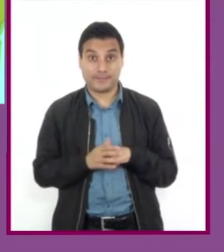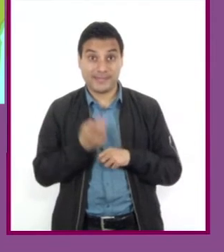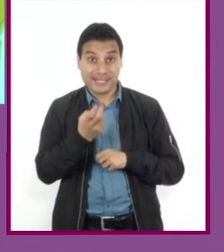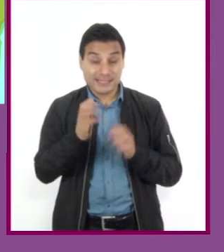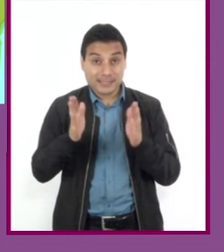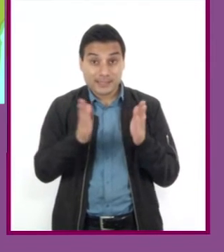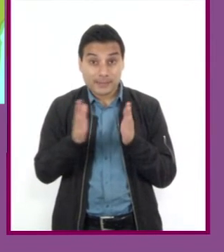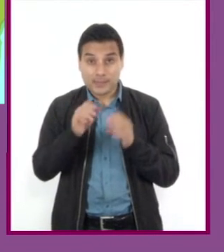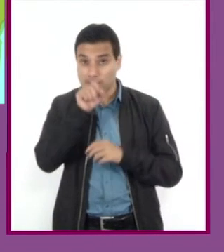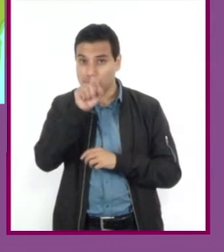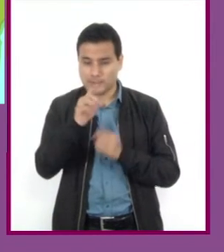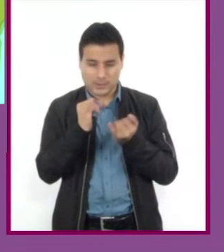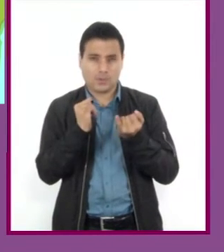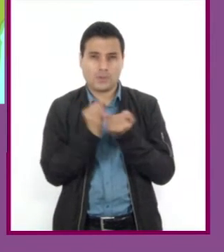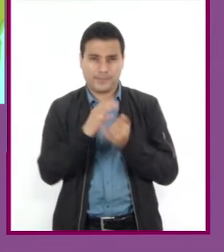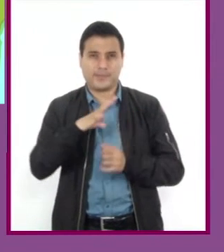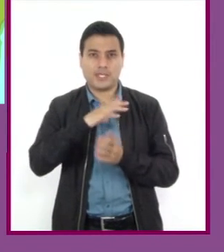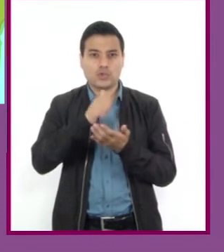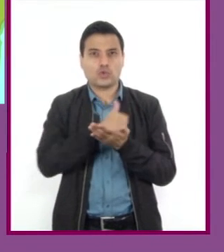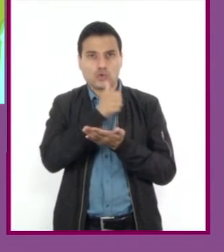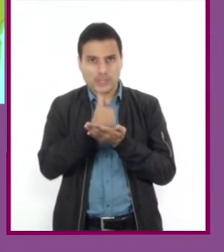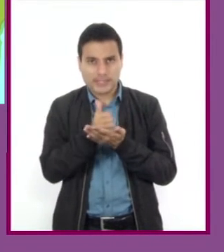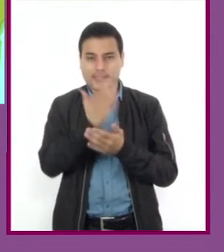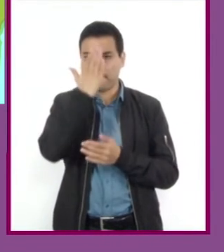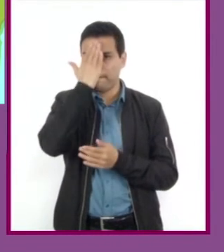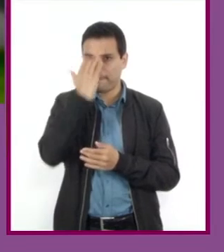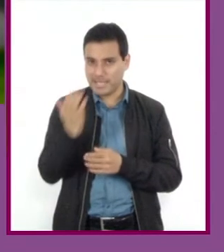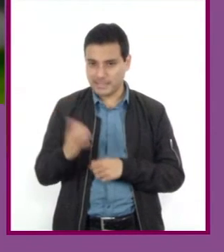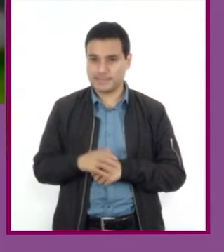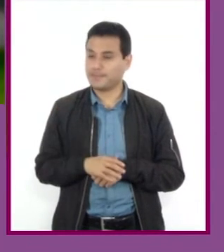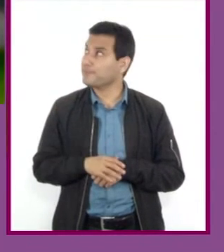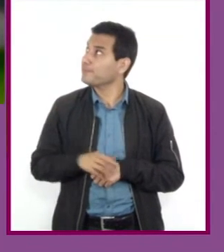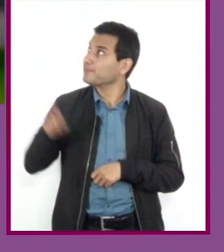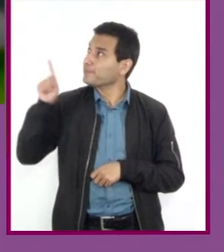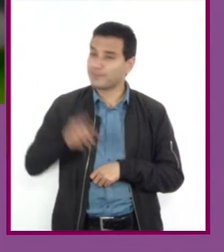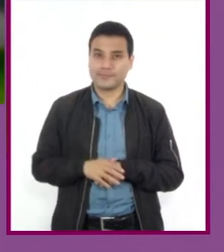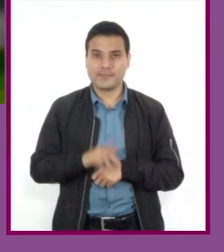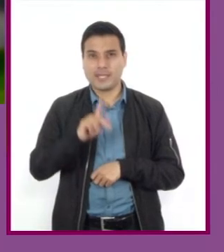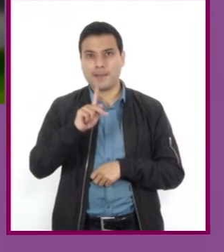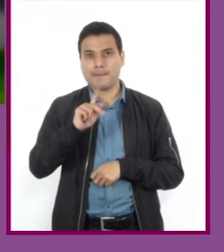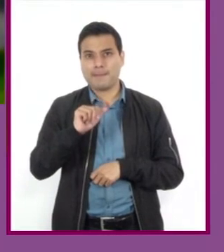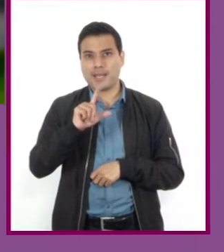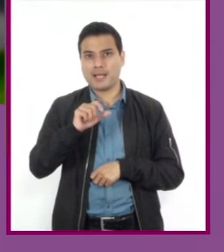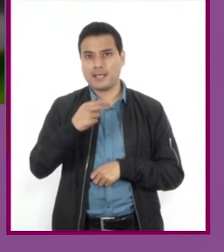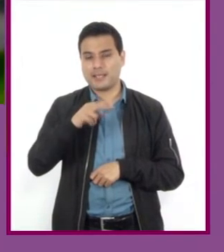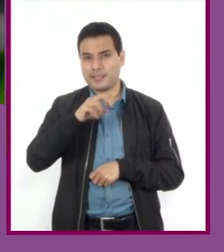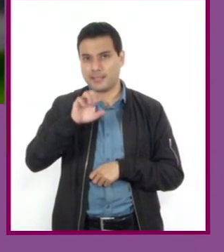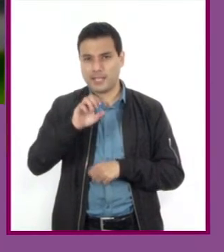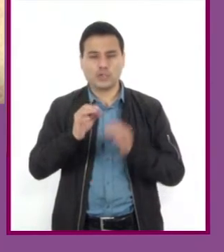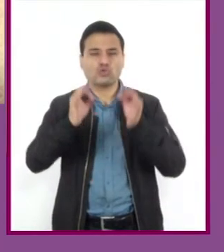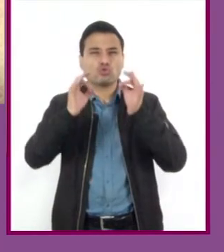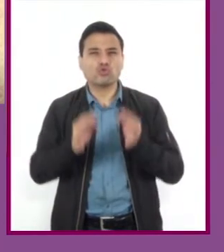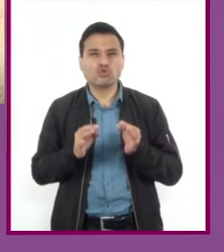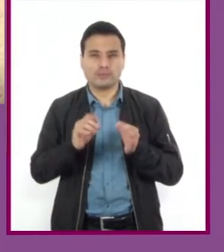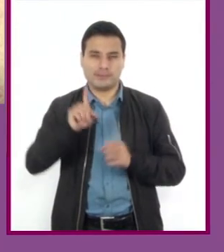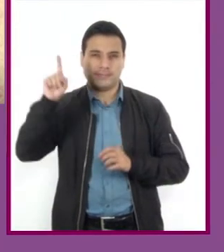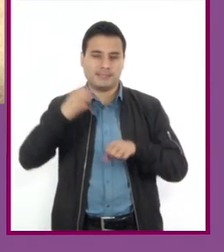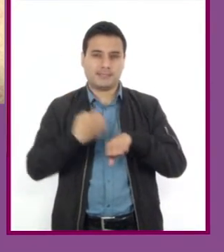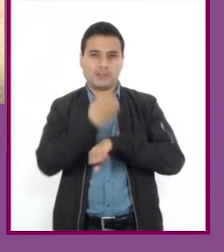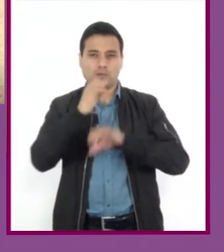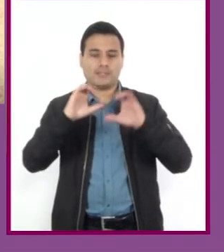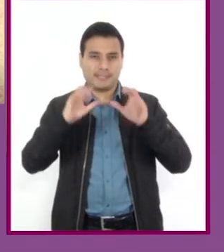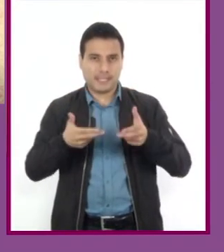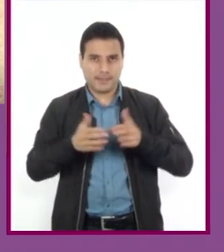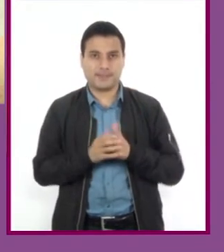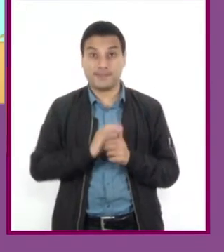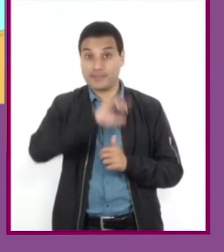también se desarrollaron algunas ciudades mayas como Palenque, ubicada en el actual estado de Chiapas. En el clásico